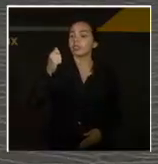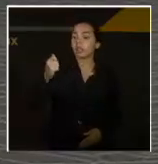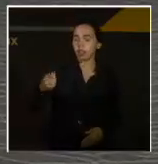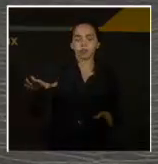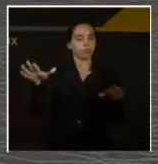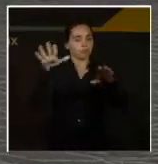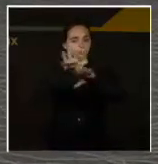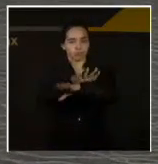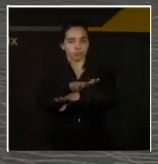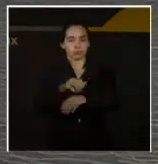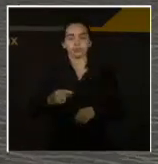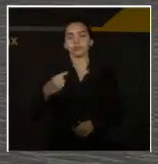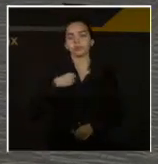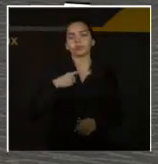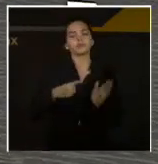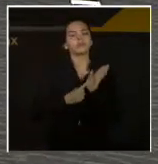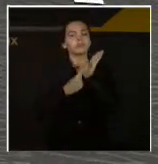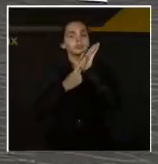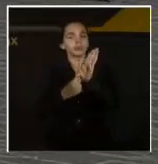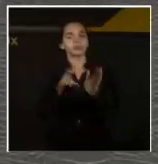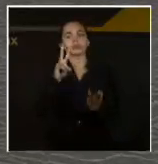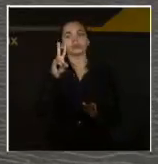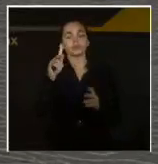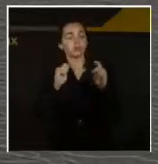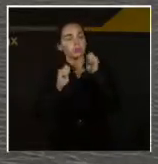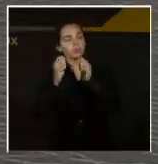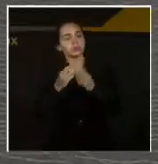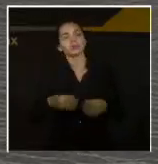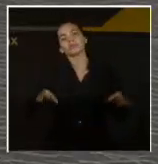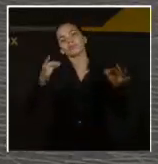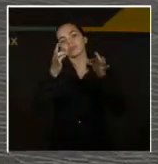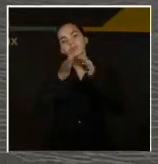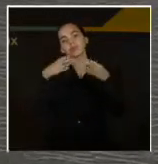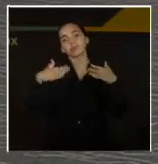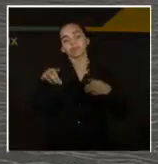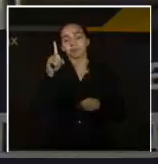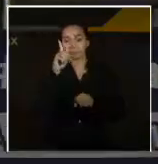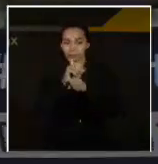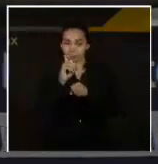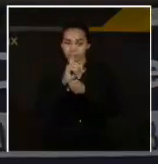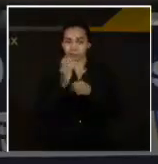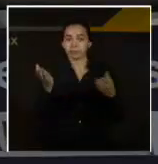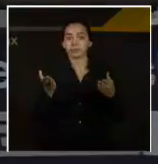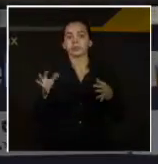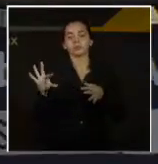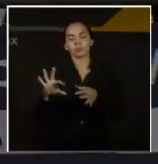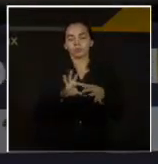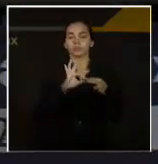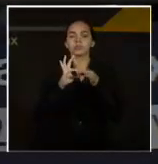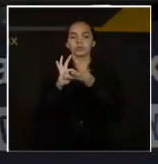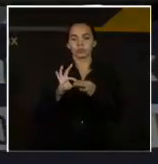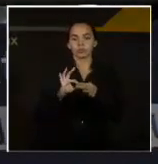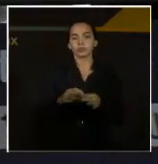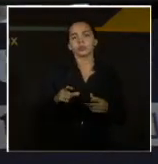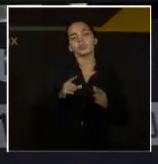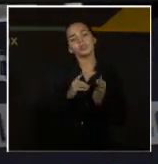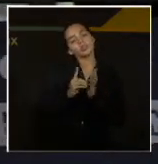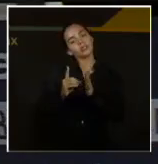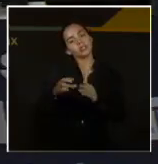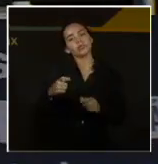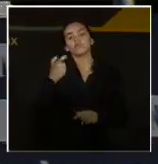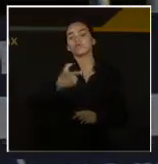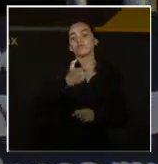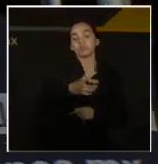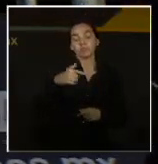voy a cambiar. Yo hoy les he propuesto dos temas bien importantes. El primero, que hagamos una alianza estratégica por el desarrollo económico